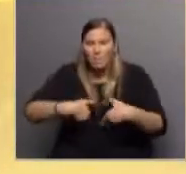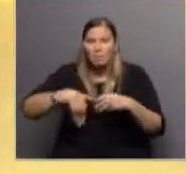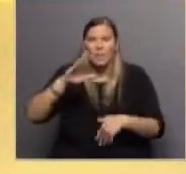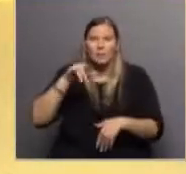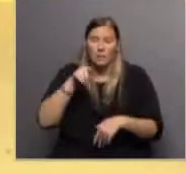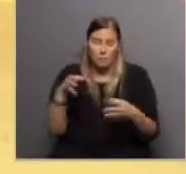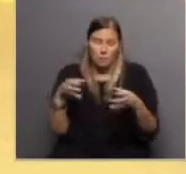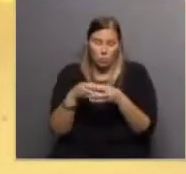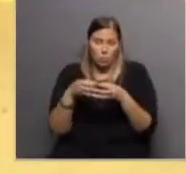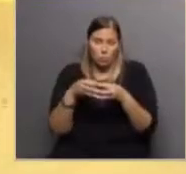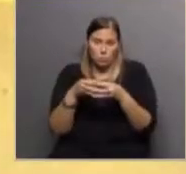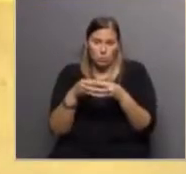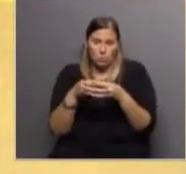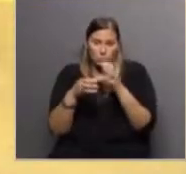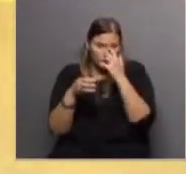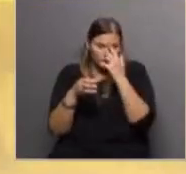ese grupito empezamos